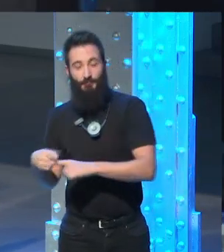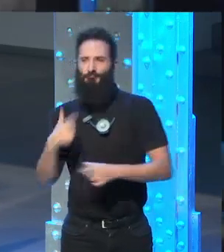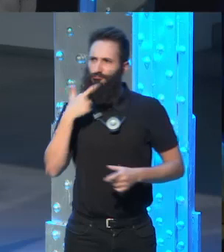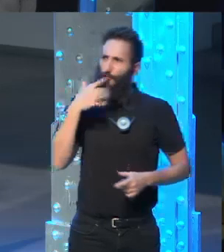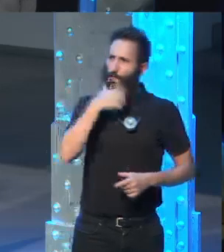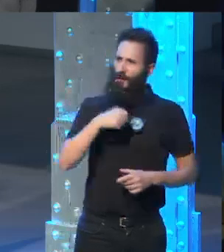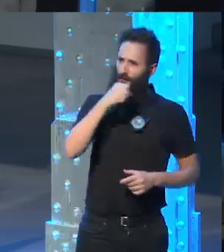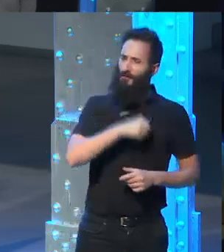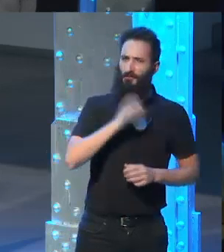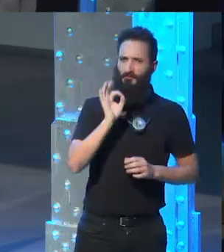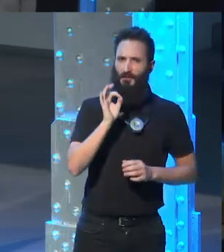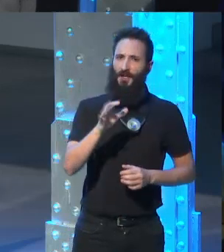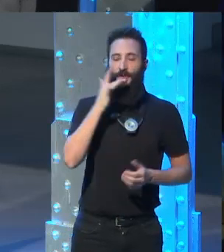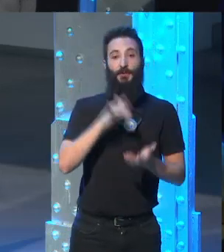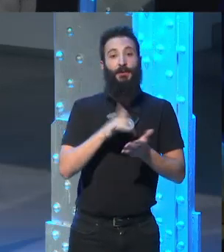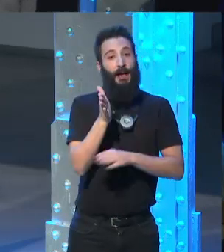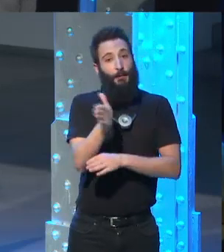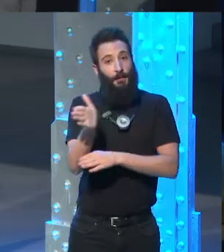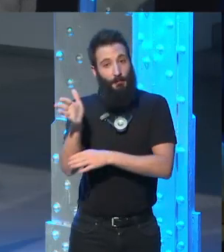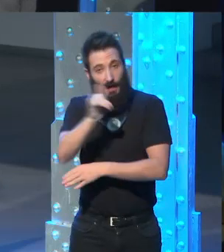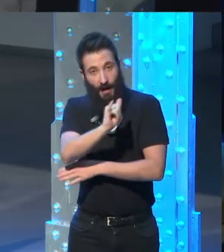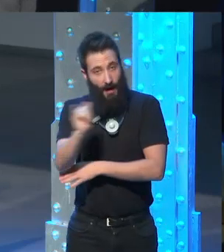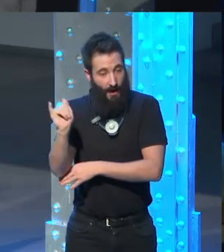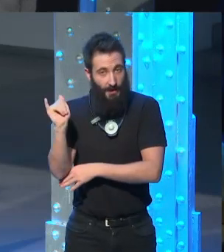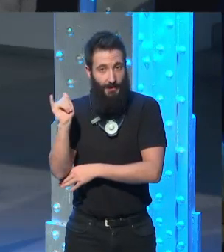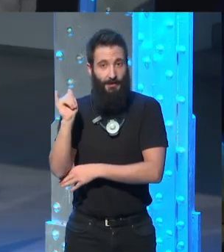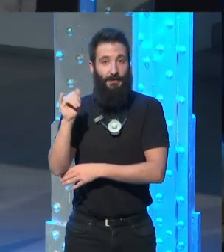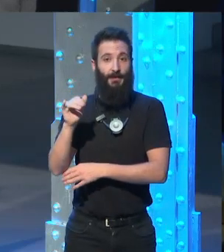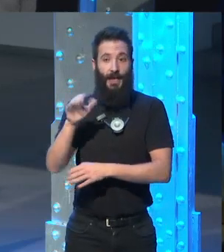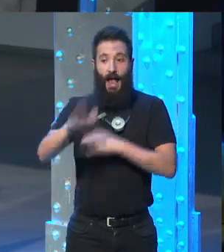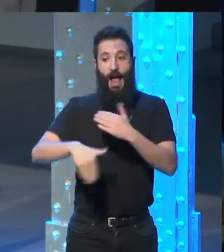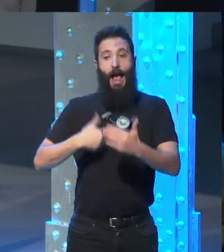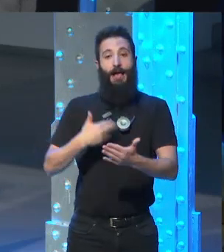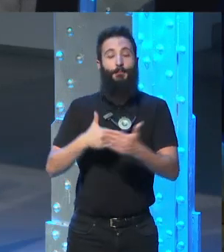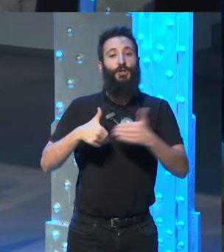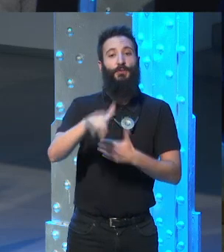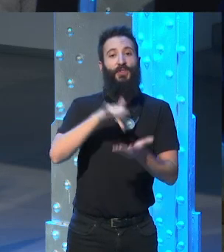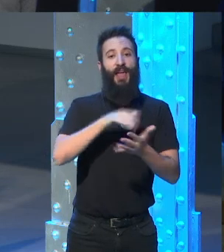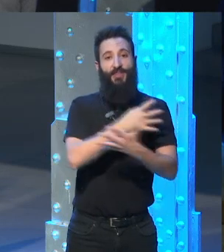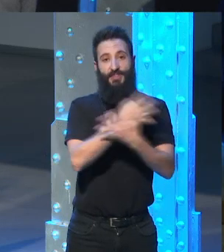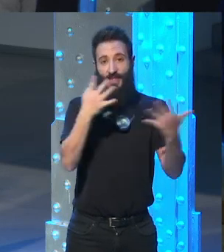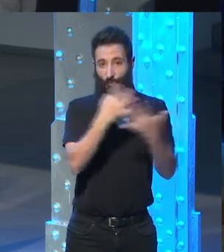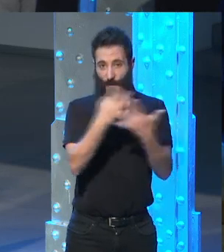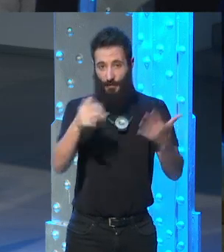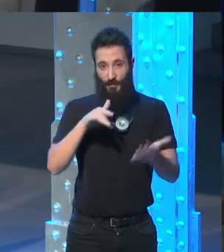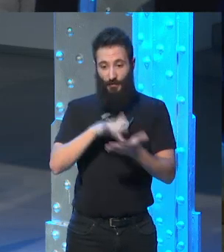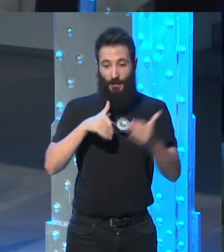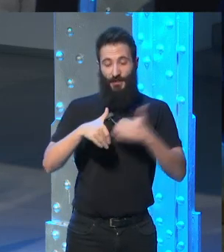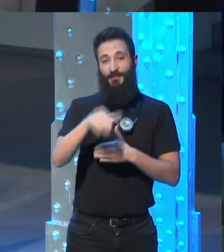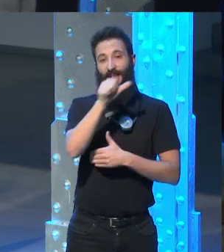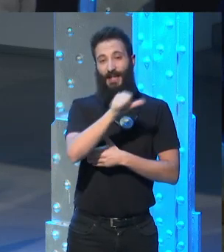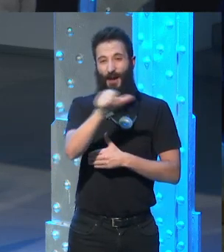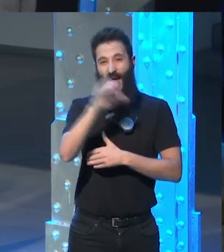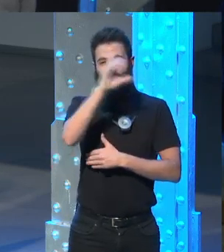chulo. Bueno, las tenéis expuestas las obras hasta el día 19, hasta el final de la Semana de la Ciencia.